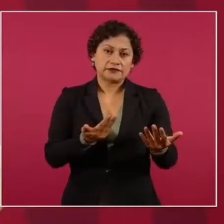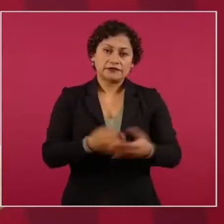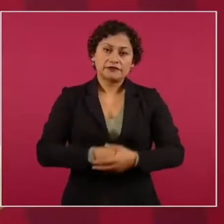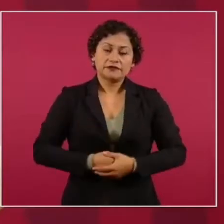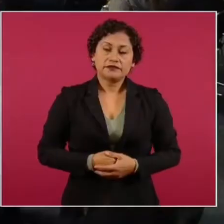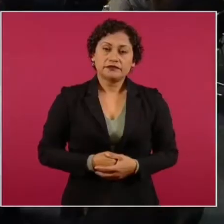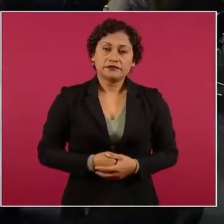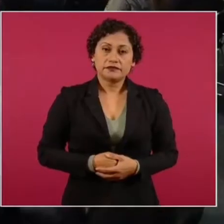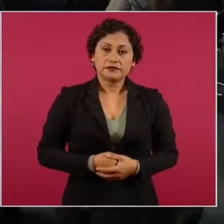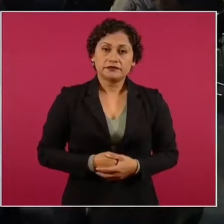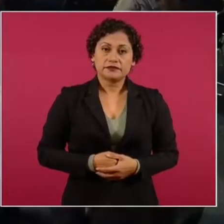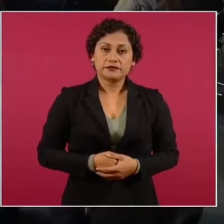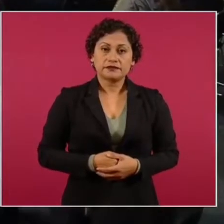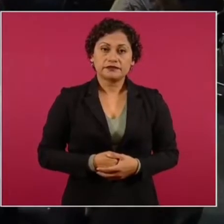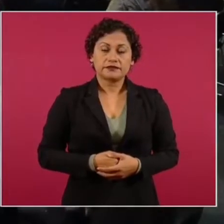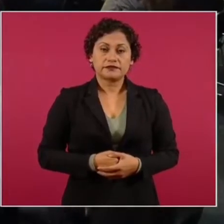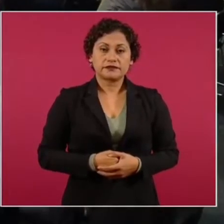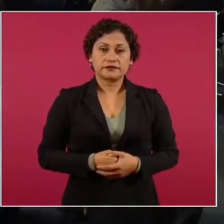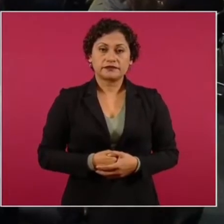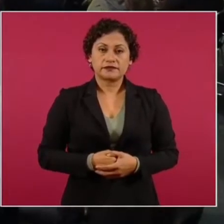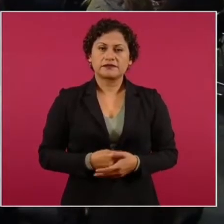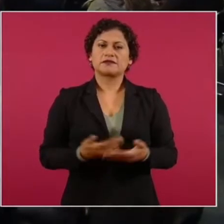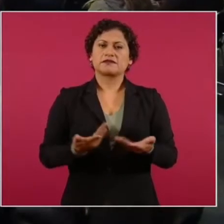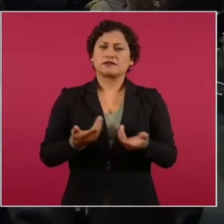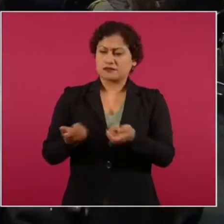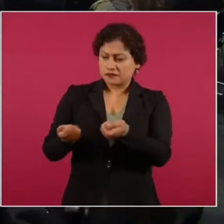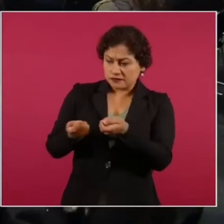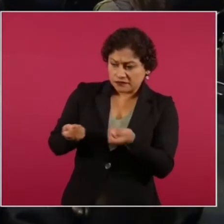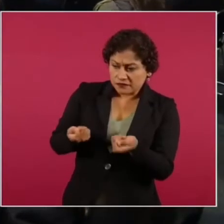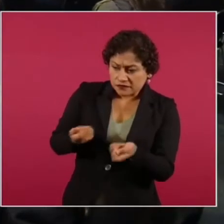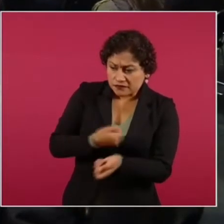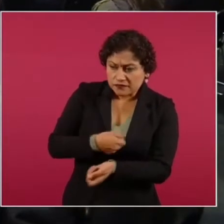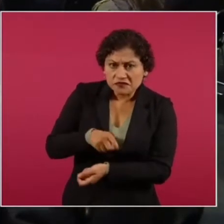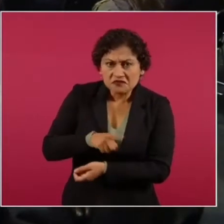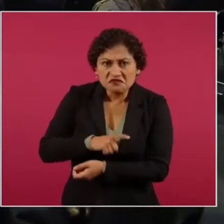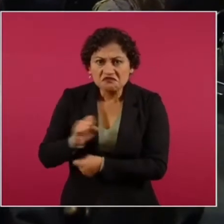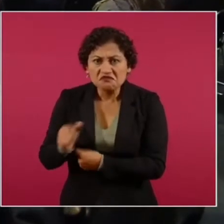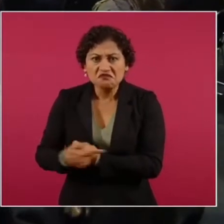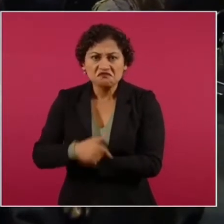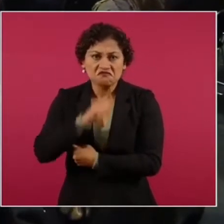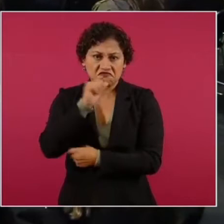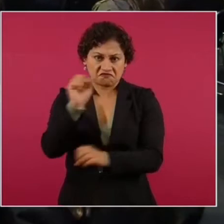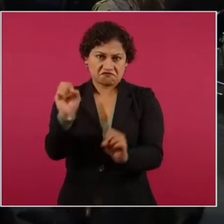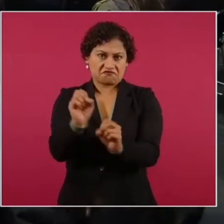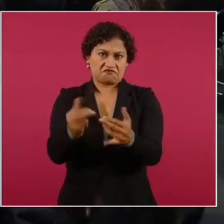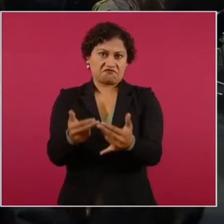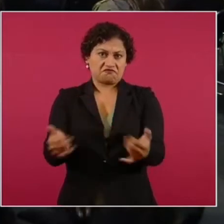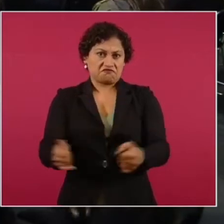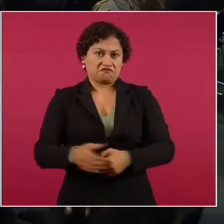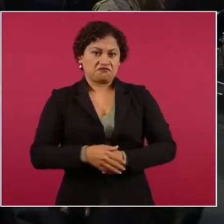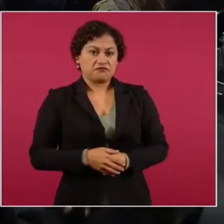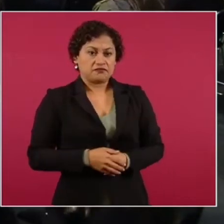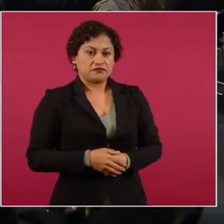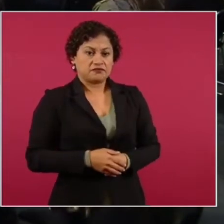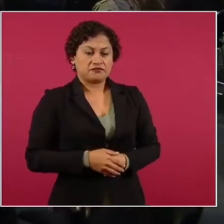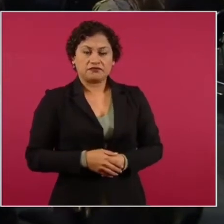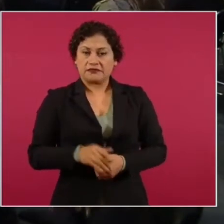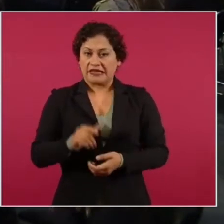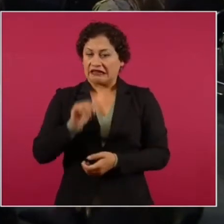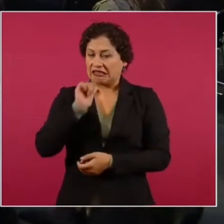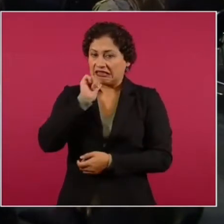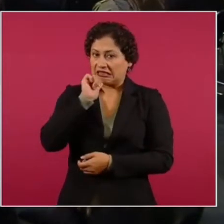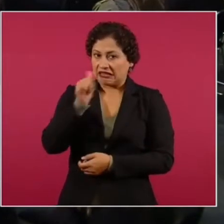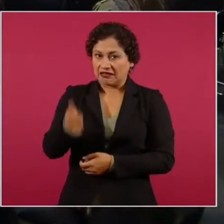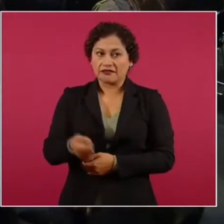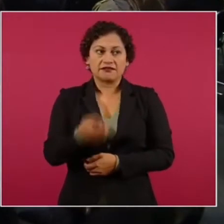novillonas. ¿Qué control sanitario hay ahí? Ninguno. Entonces, ¿qué garantiza que va a haberlo después? Nada. Entonces, y